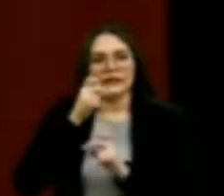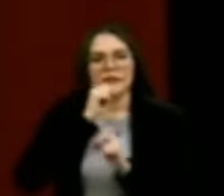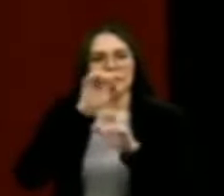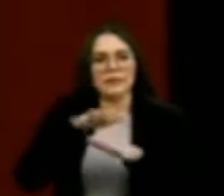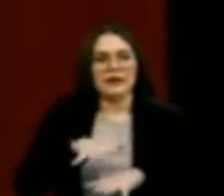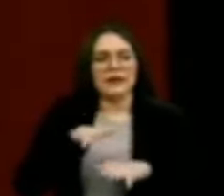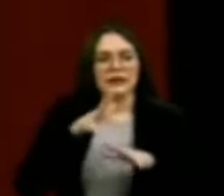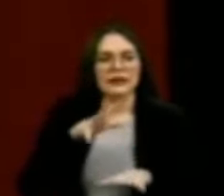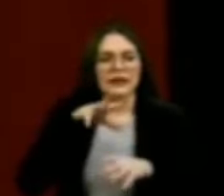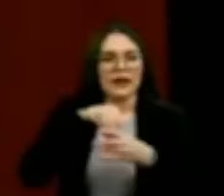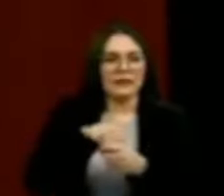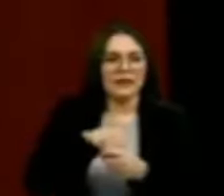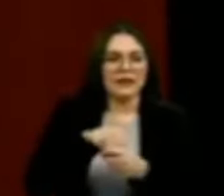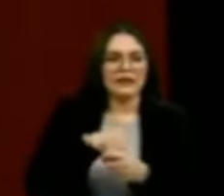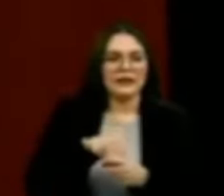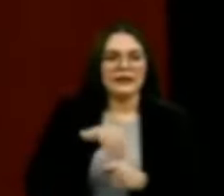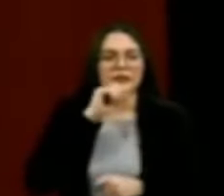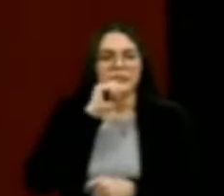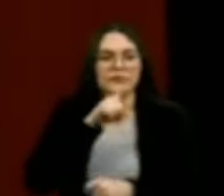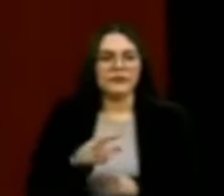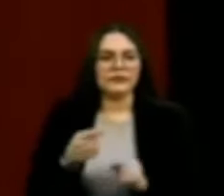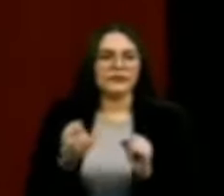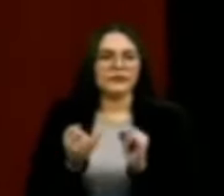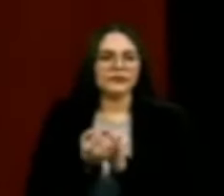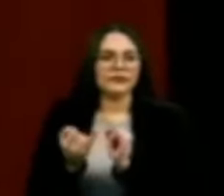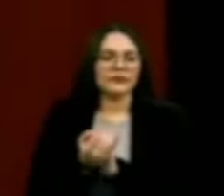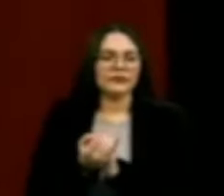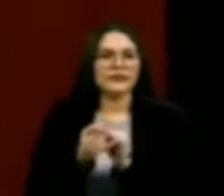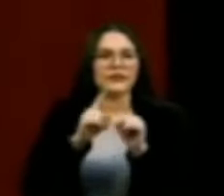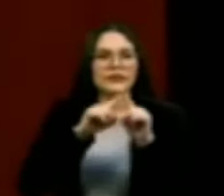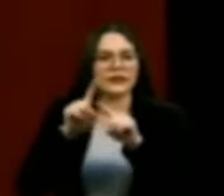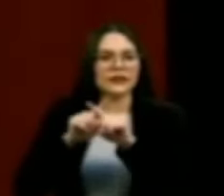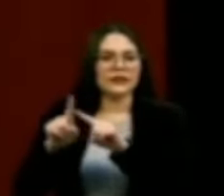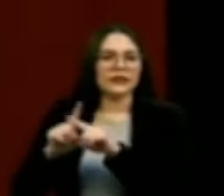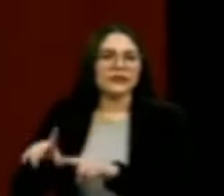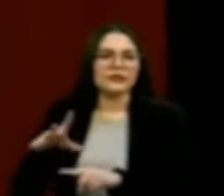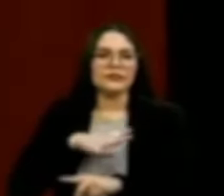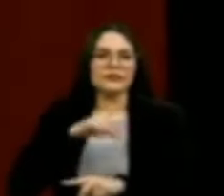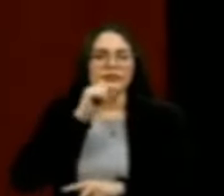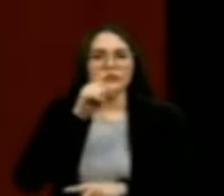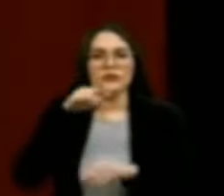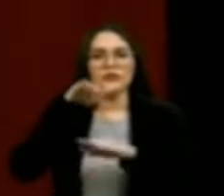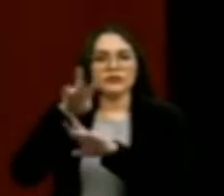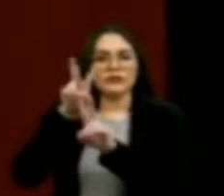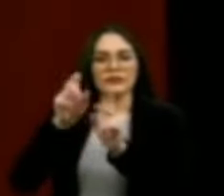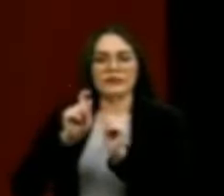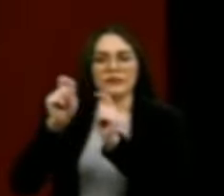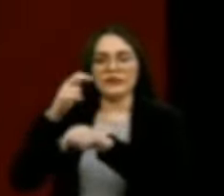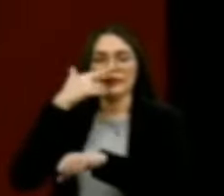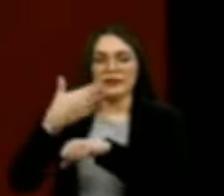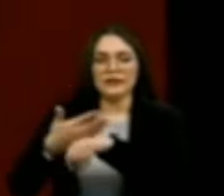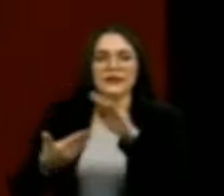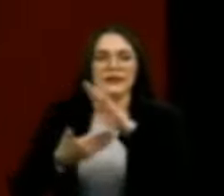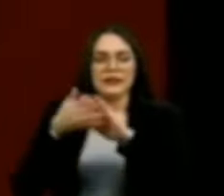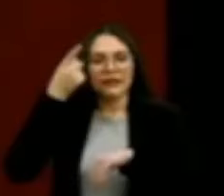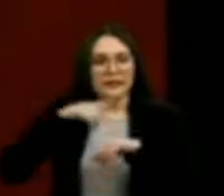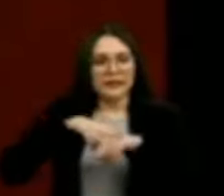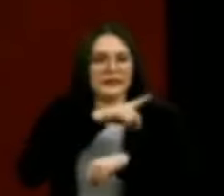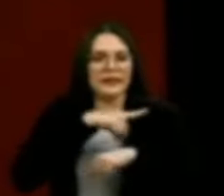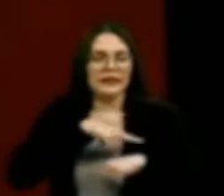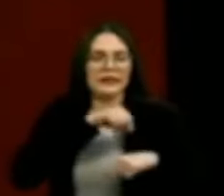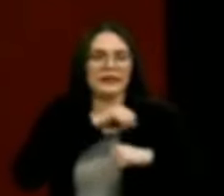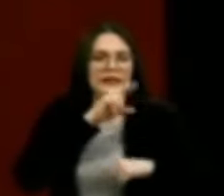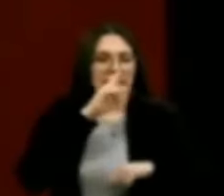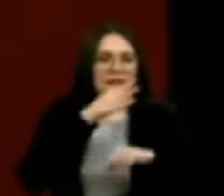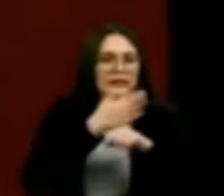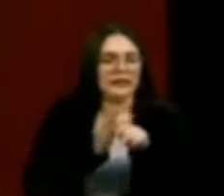asamblea. Lo demás precisamente corresponde a mesa directiva tratar este punto y